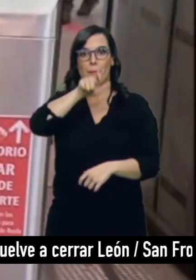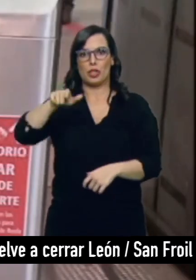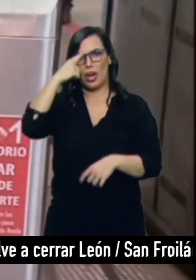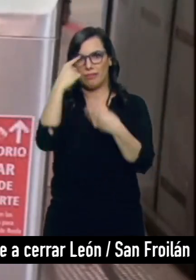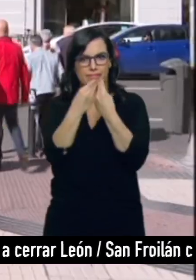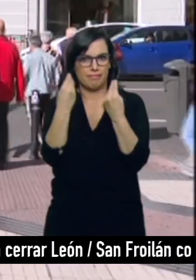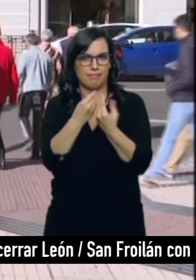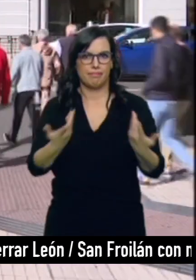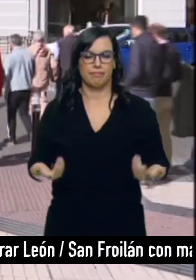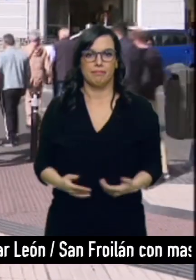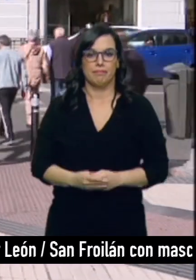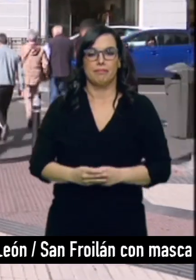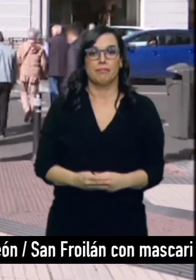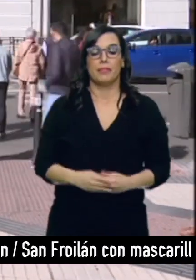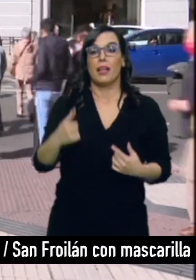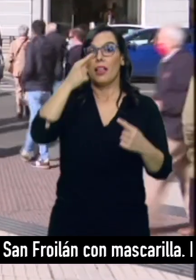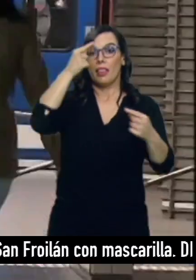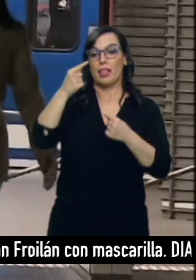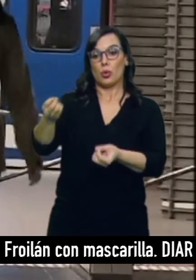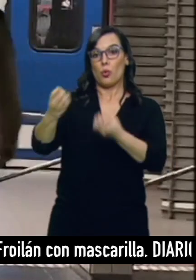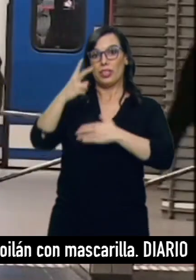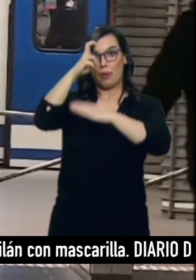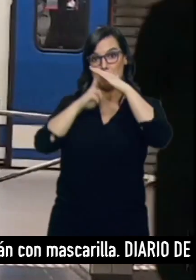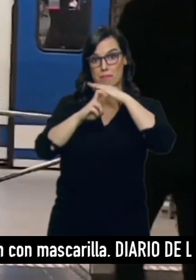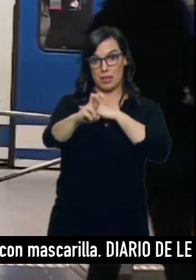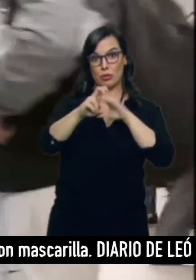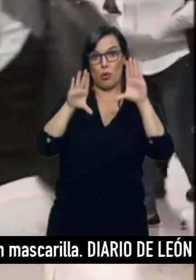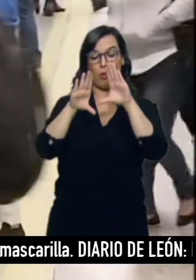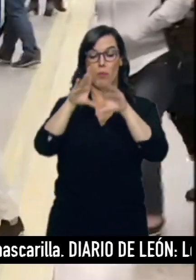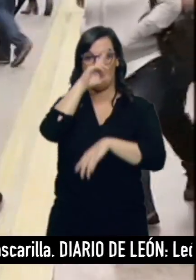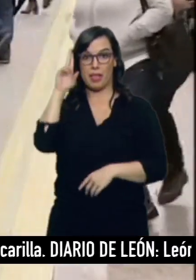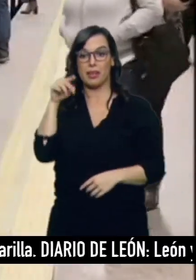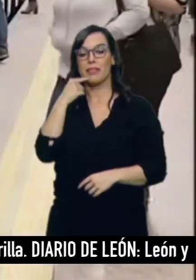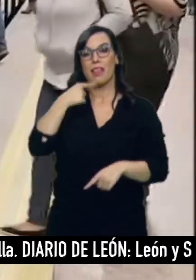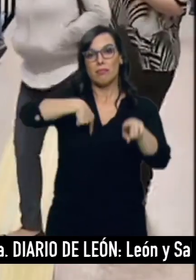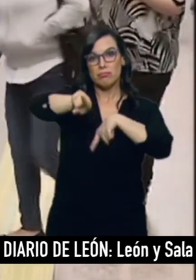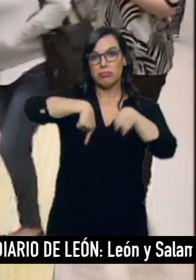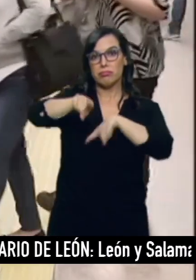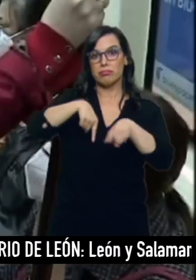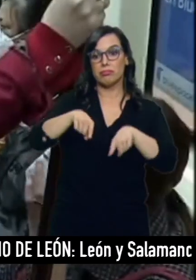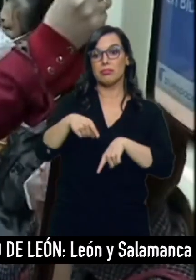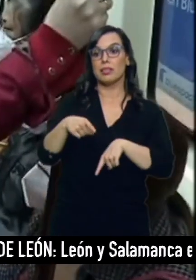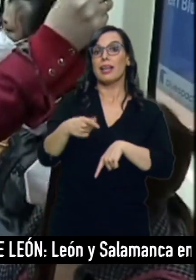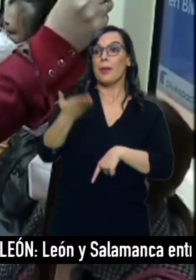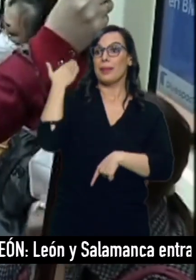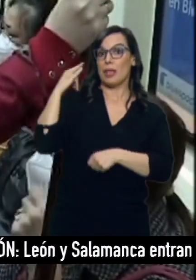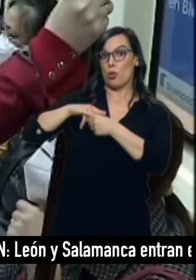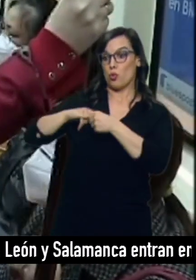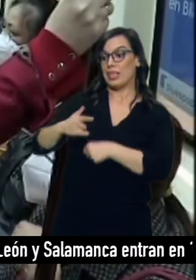tiene sentido. Según datos facilitados por Metro, la afluencia de viajeros ha aumentado un 1% respecto al lunes